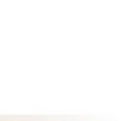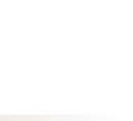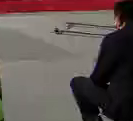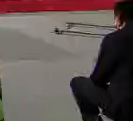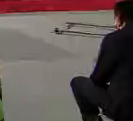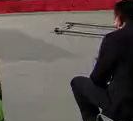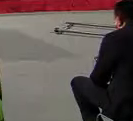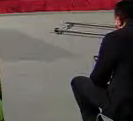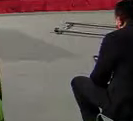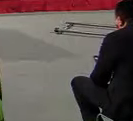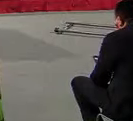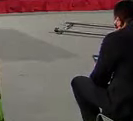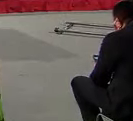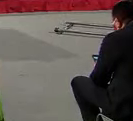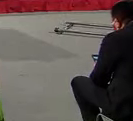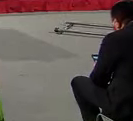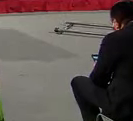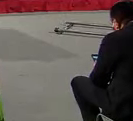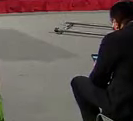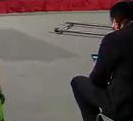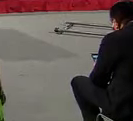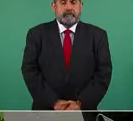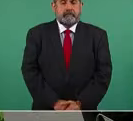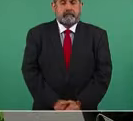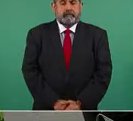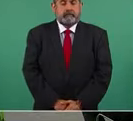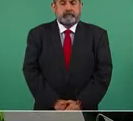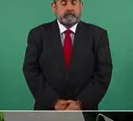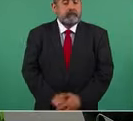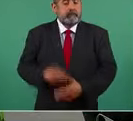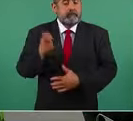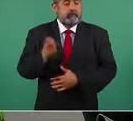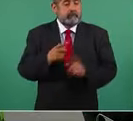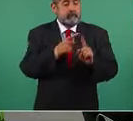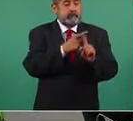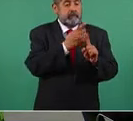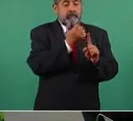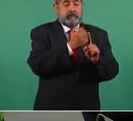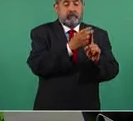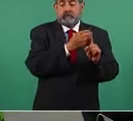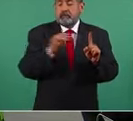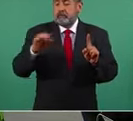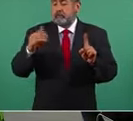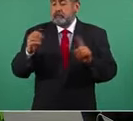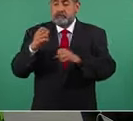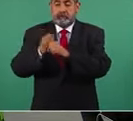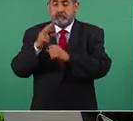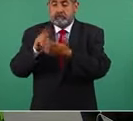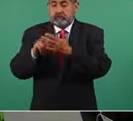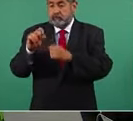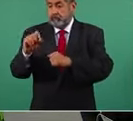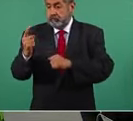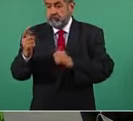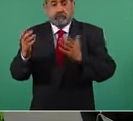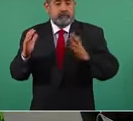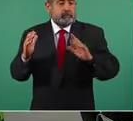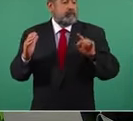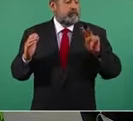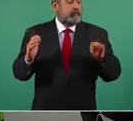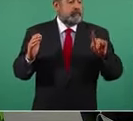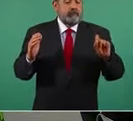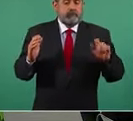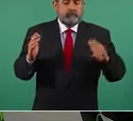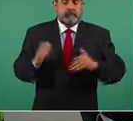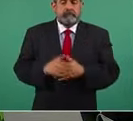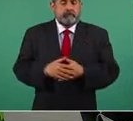fuero común, enero-mayo 2021 respecto a enero-mayo 2020. Como